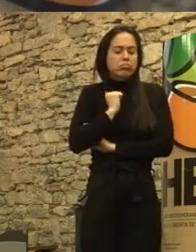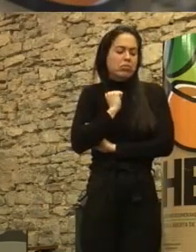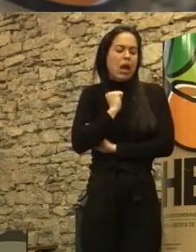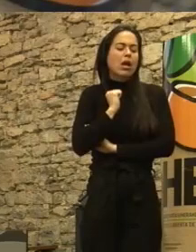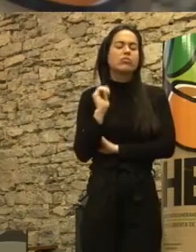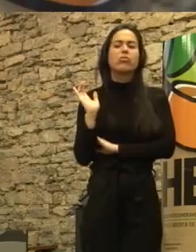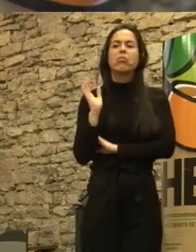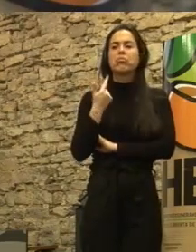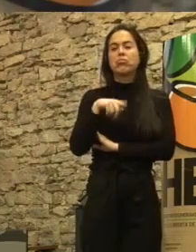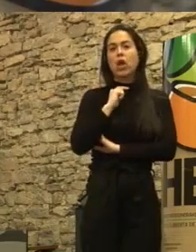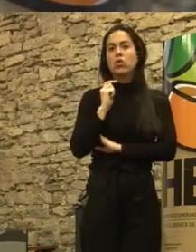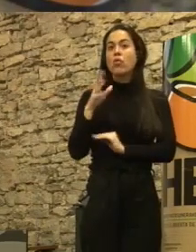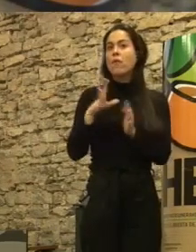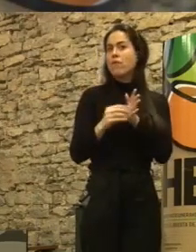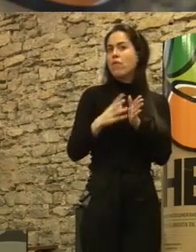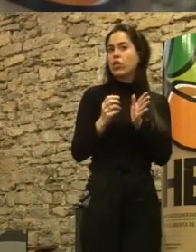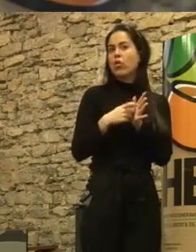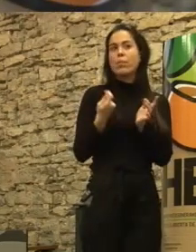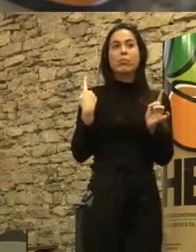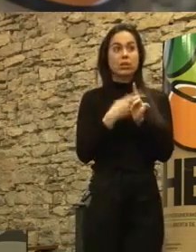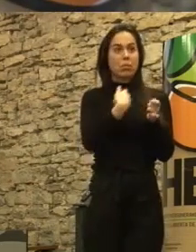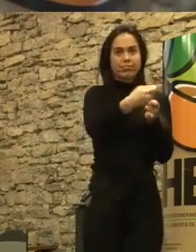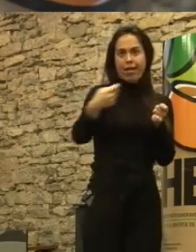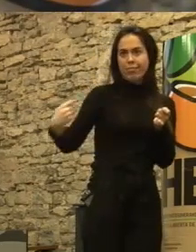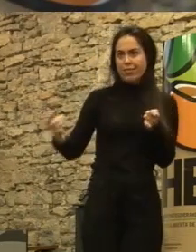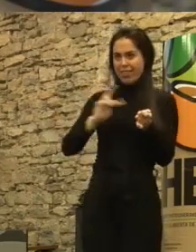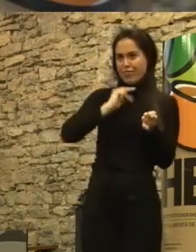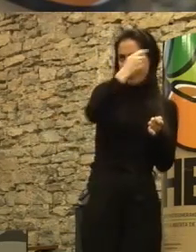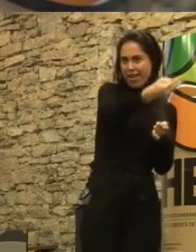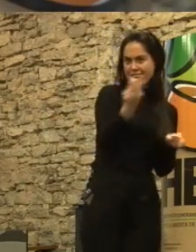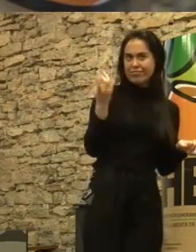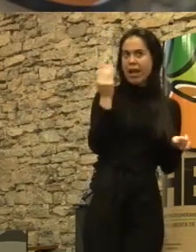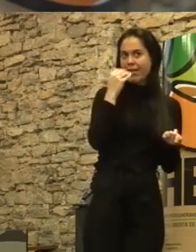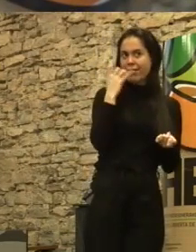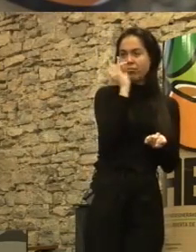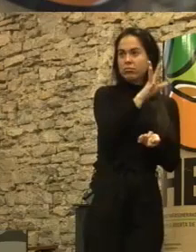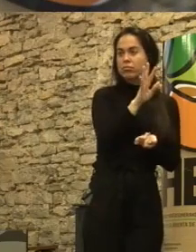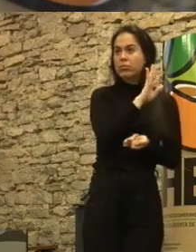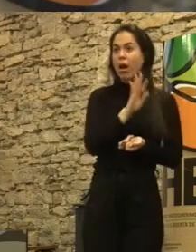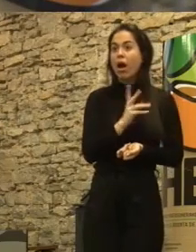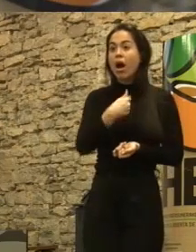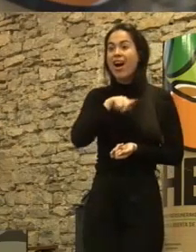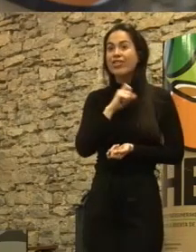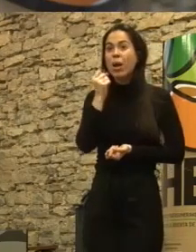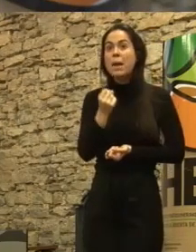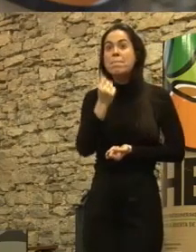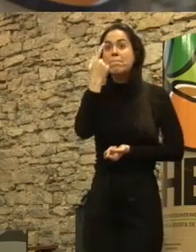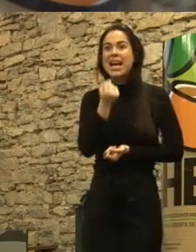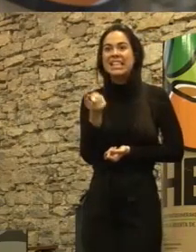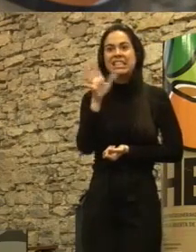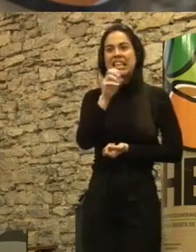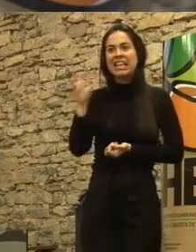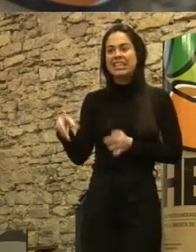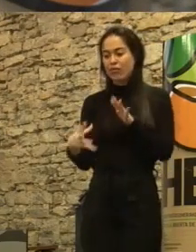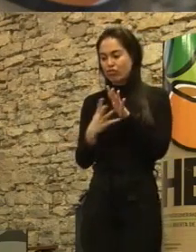alguna manera, pues enviarla. Y nos sorprendió que tuvimos que sacar 1.500 fotocopias, porque